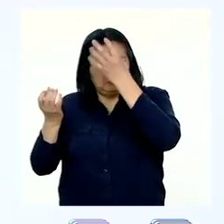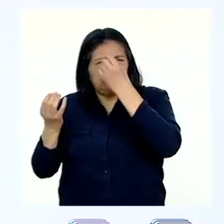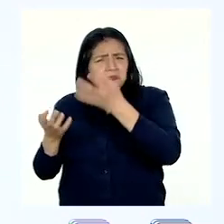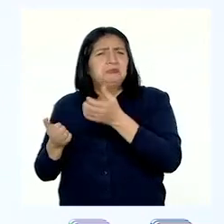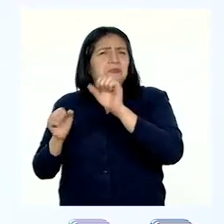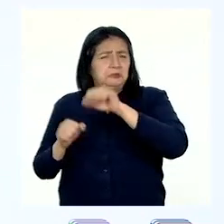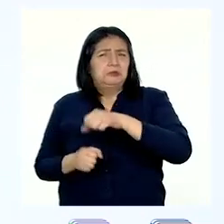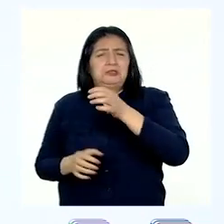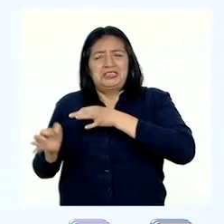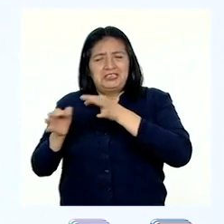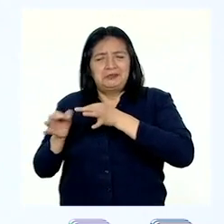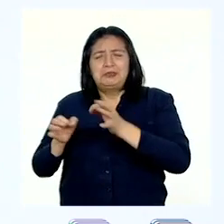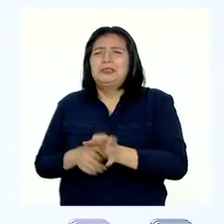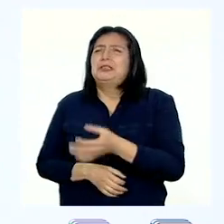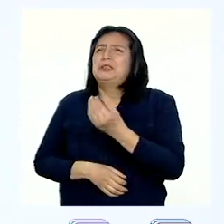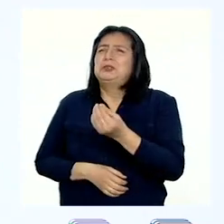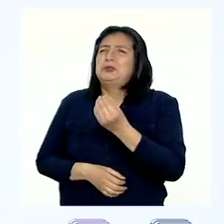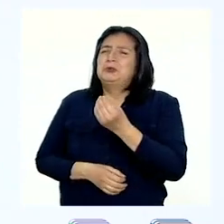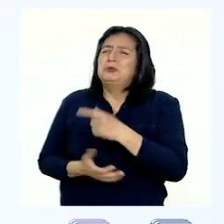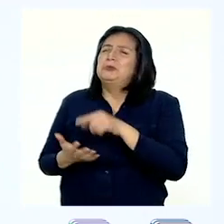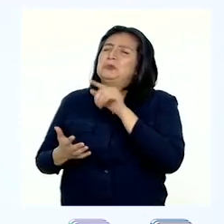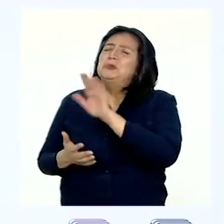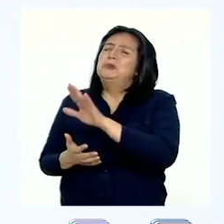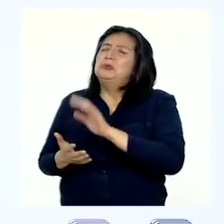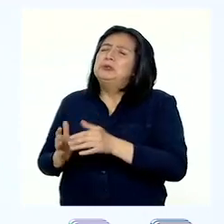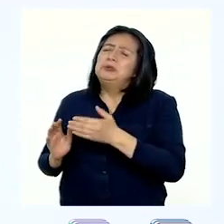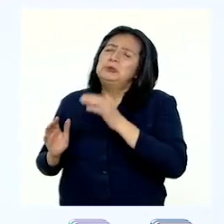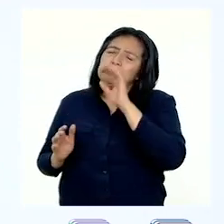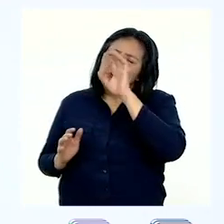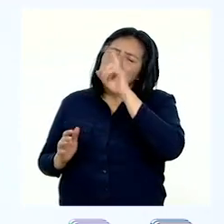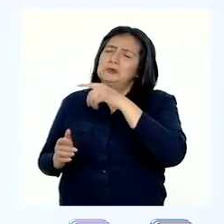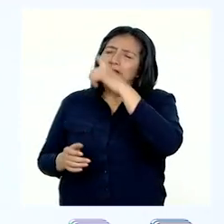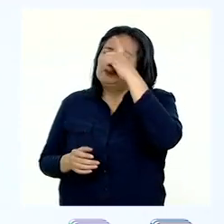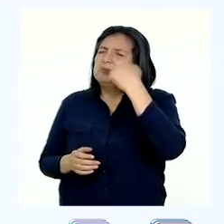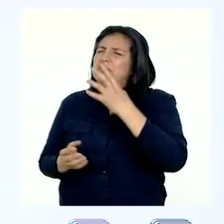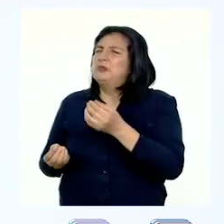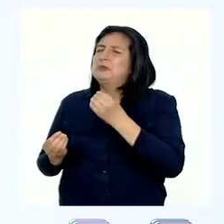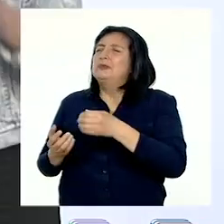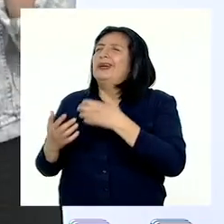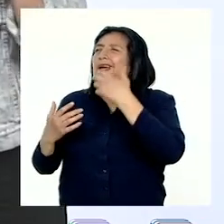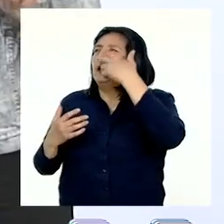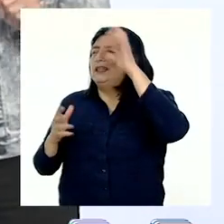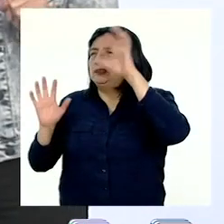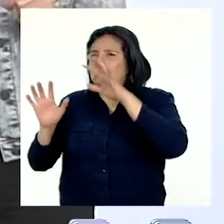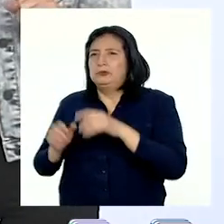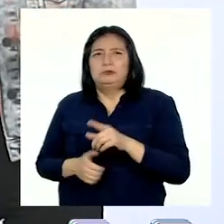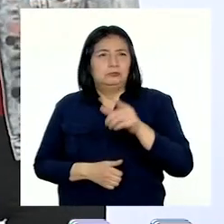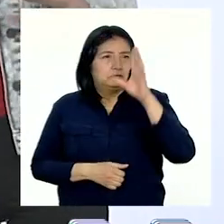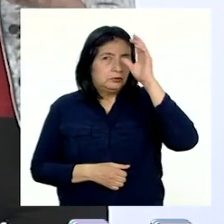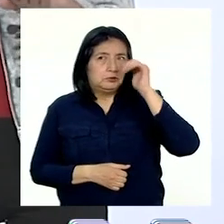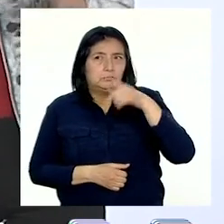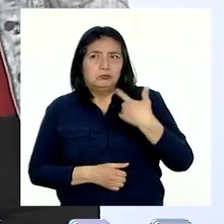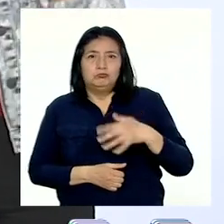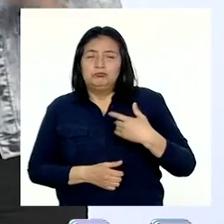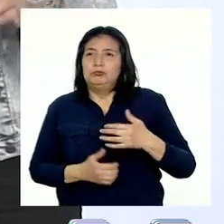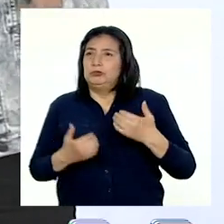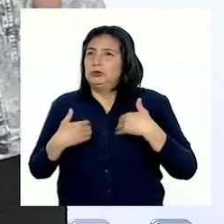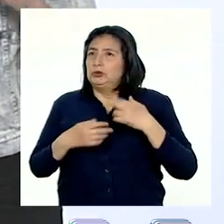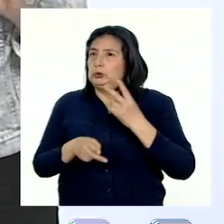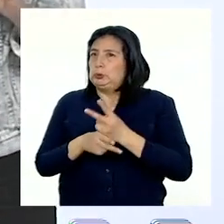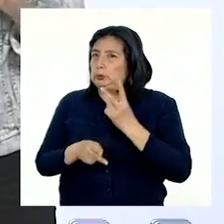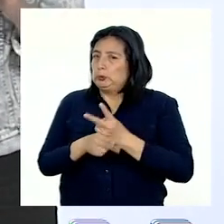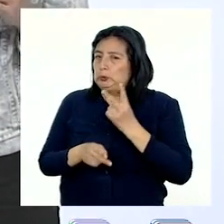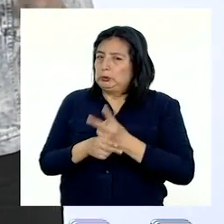que realmente explican cómo es el verano en tu región, Cusco, cálido y lluvioso. Chicas y chicos, hay que tener